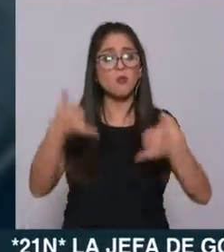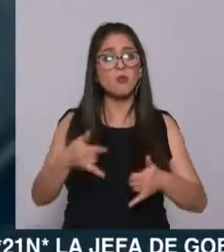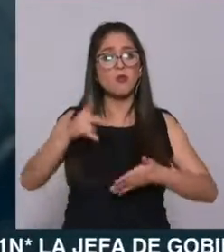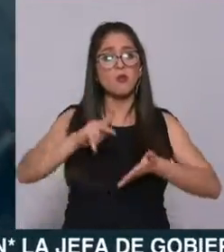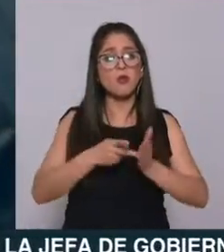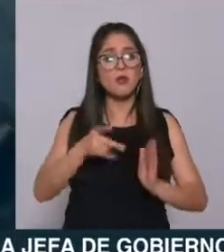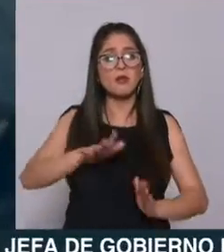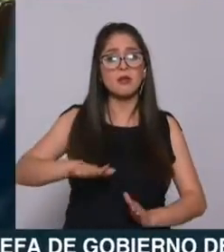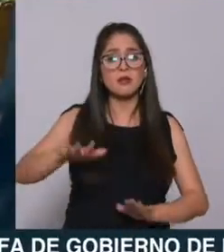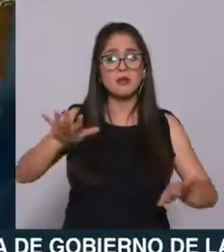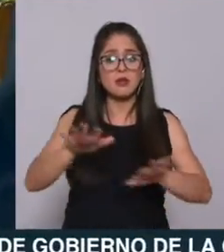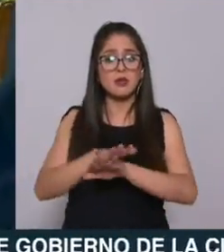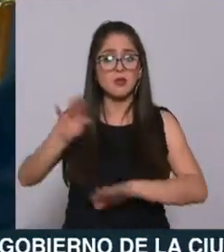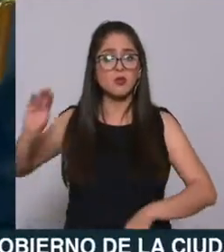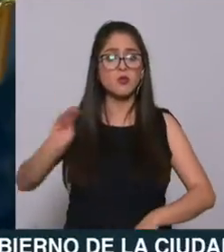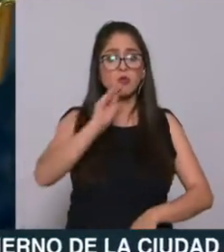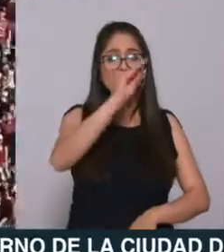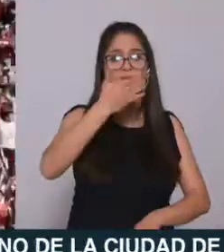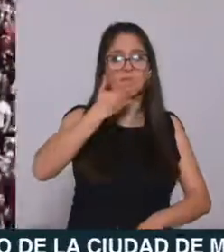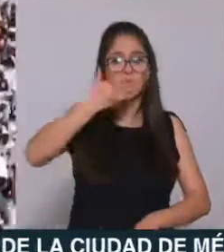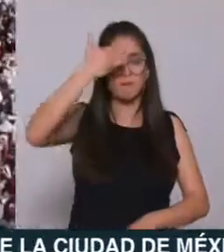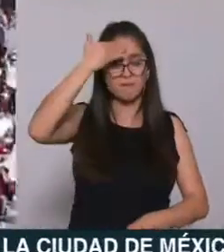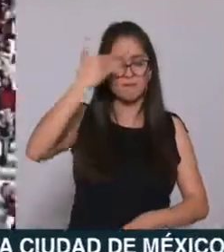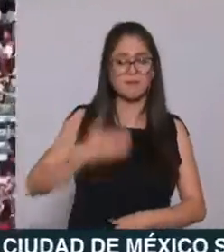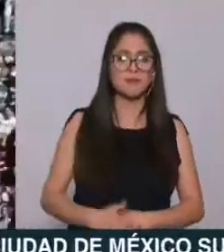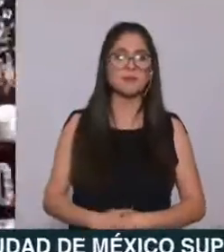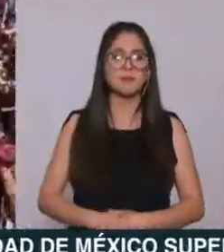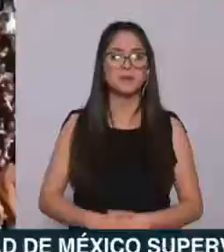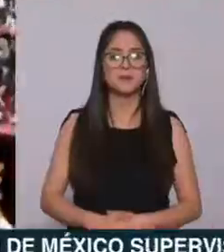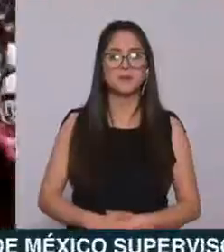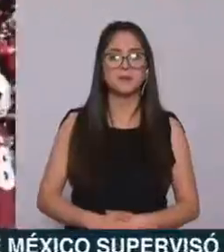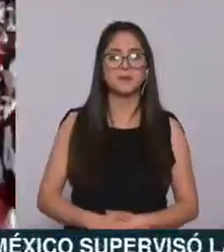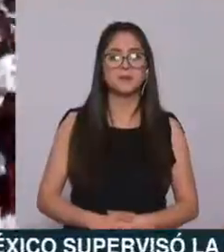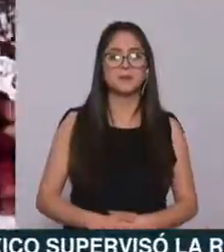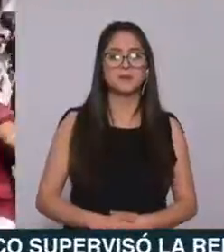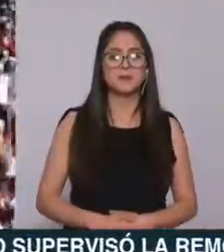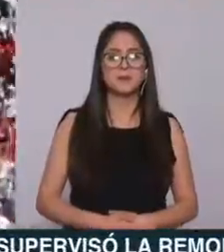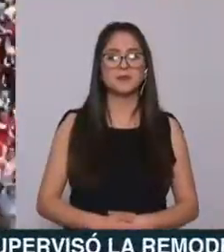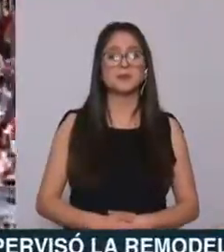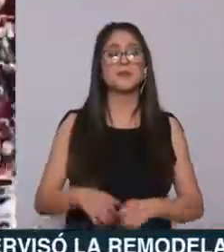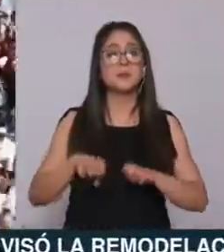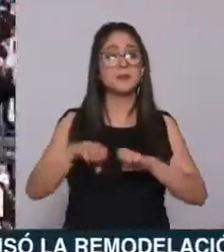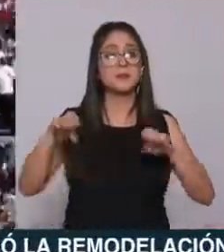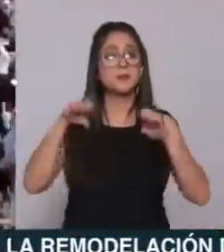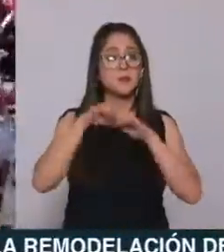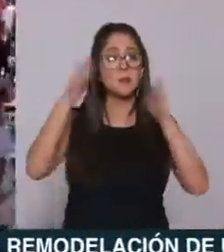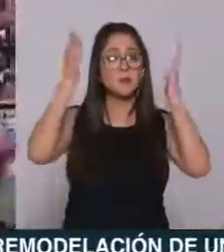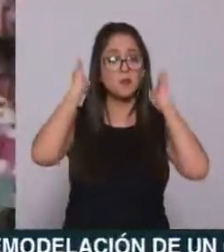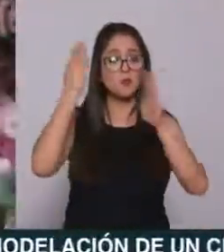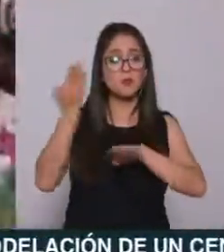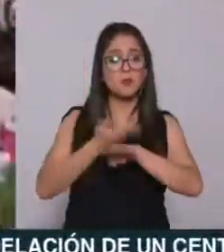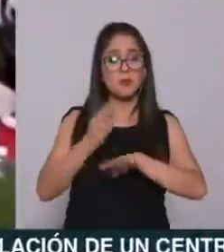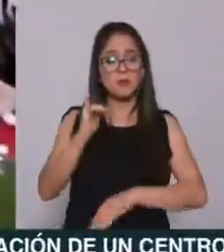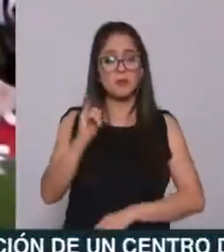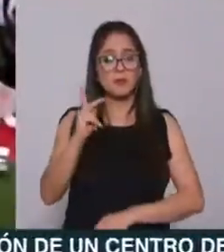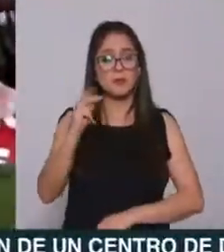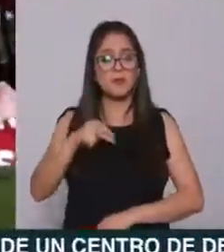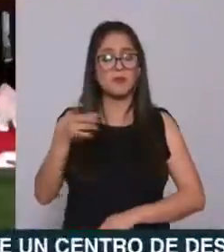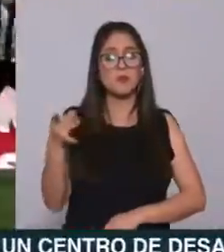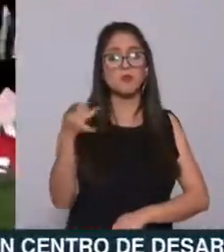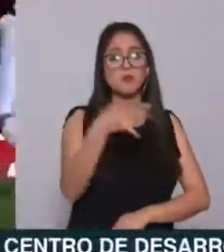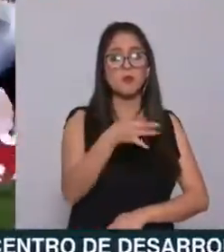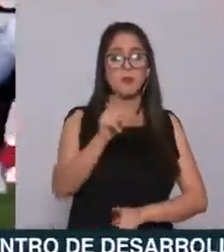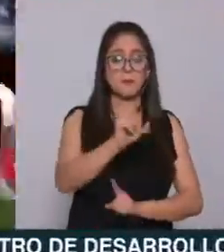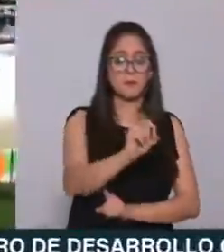de territorio ibérico y se jugará en Arabia Saudita. Los burros blancos del Instituto Politécnico Nacional vencieron por marcador